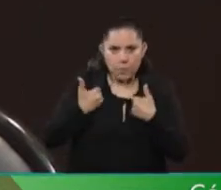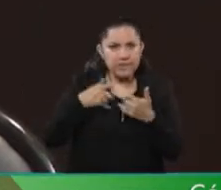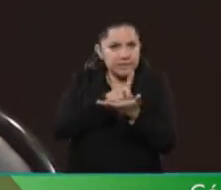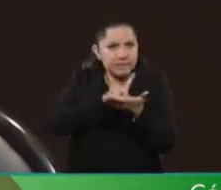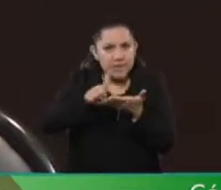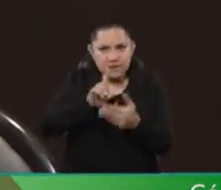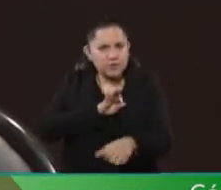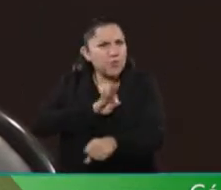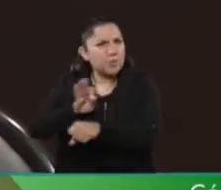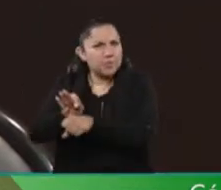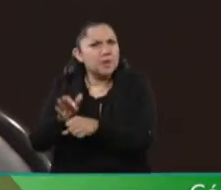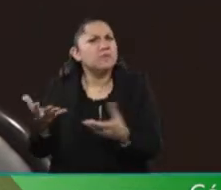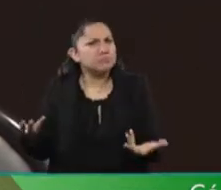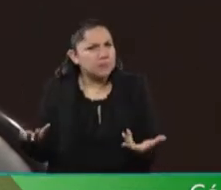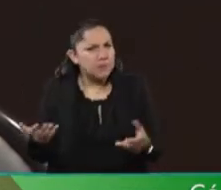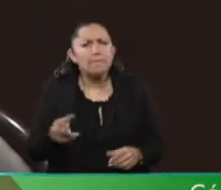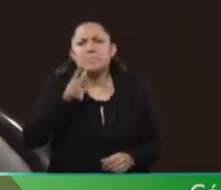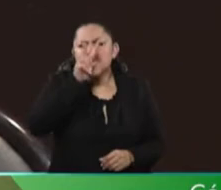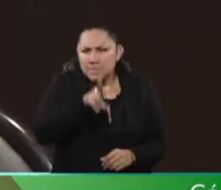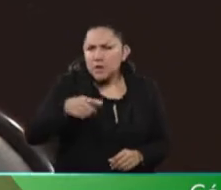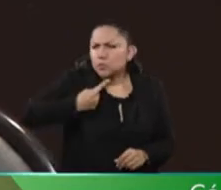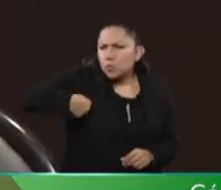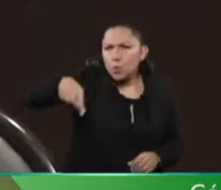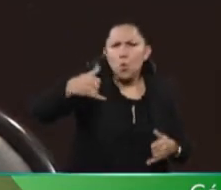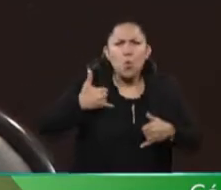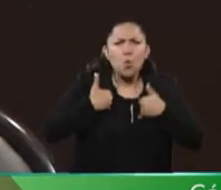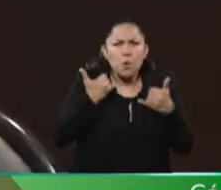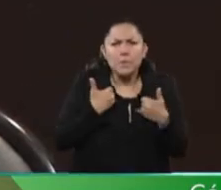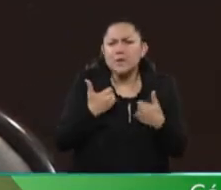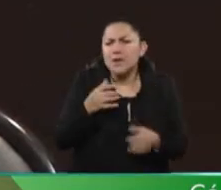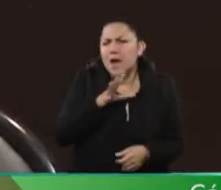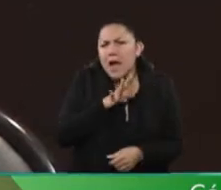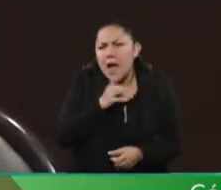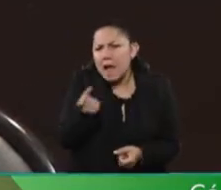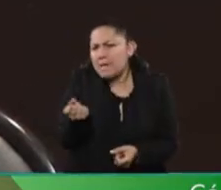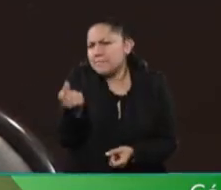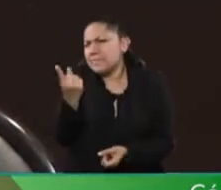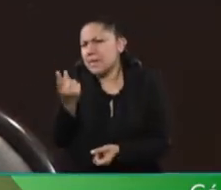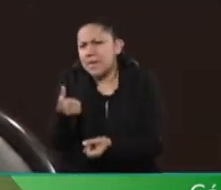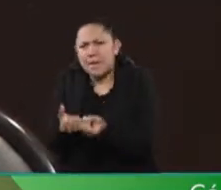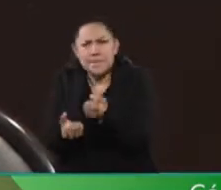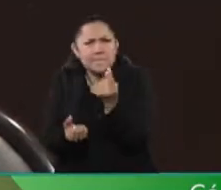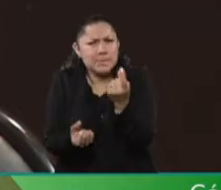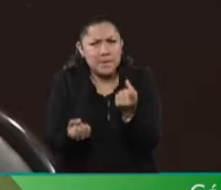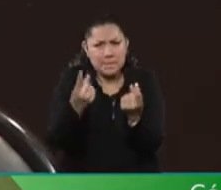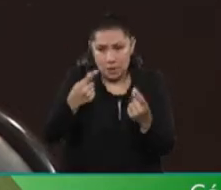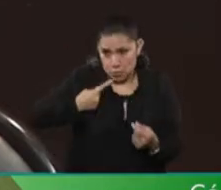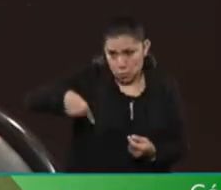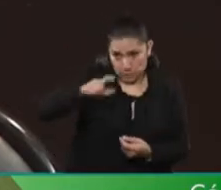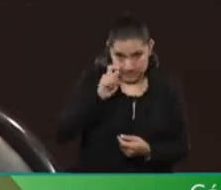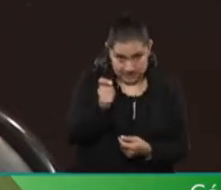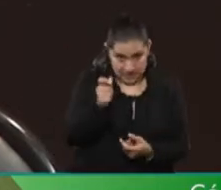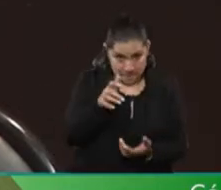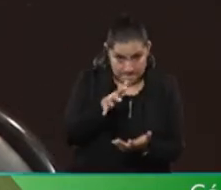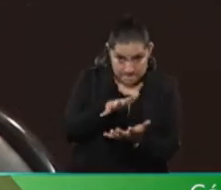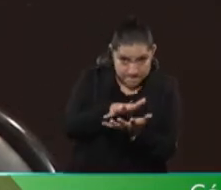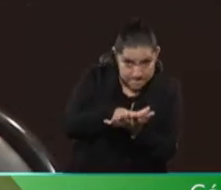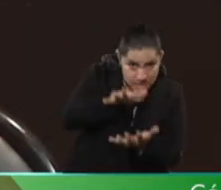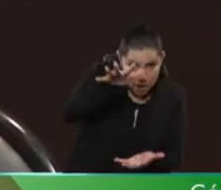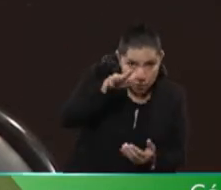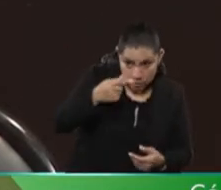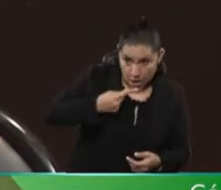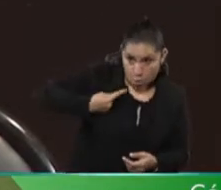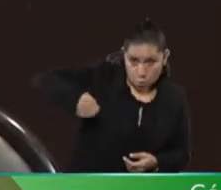hay pero sería una ridiculez decir que somos una mayoría o que estamos proporcionalmente representados a la población joven que hay en este